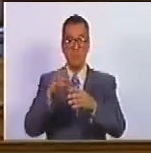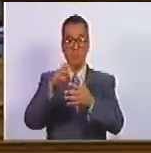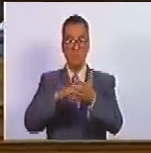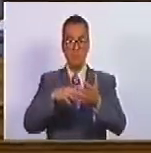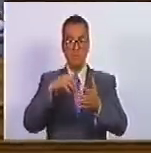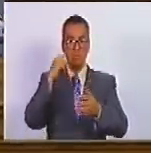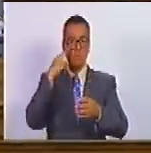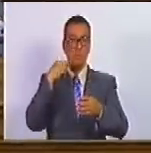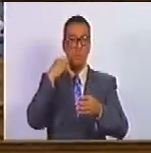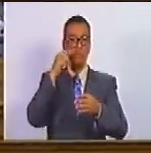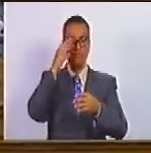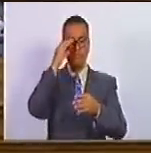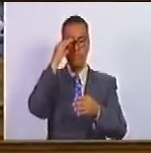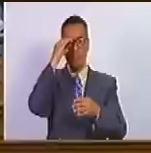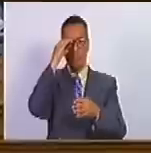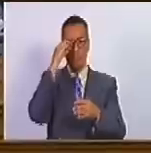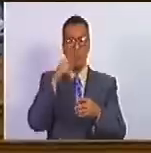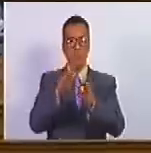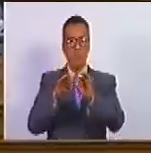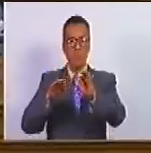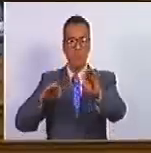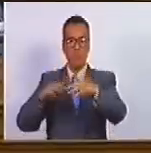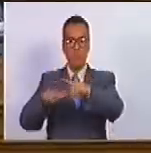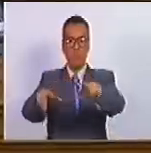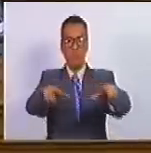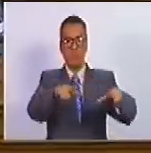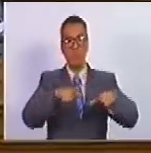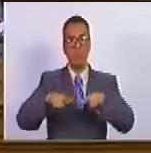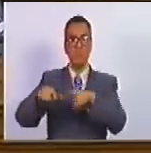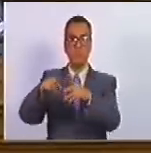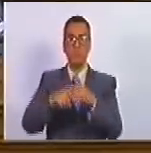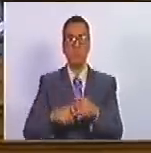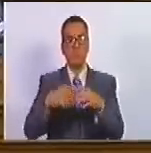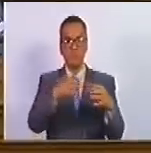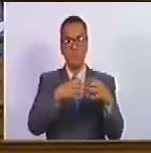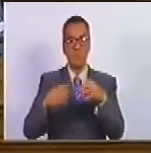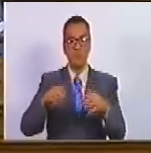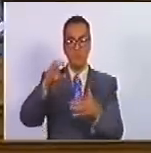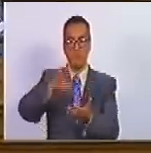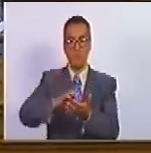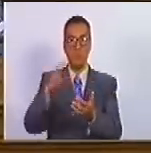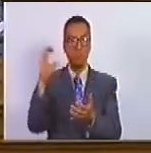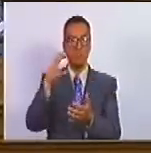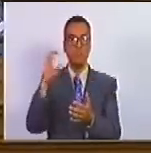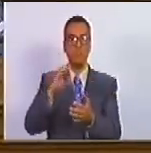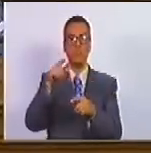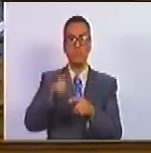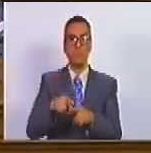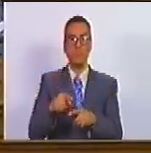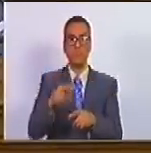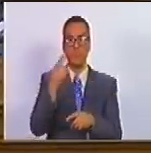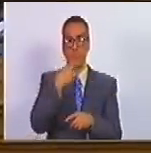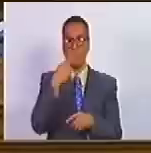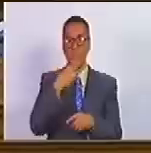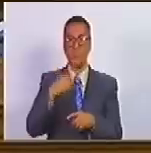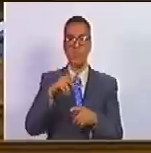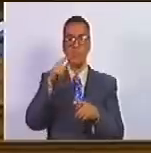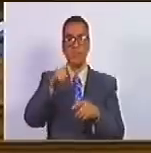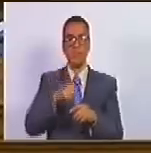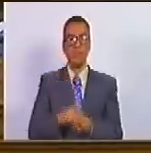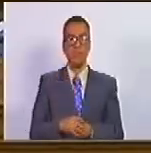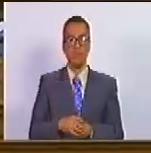afrodescendiente como a lo largo y ancho de toda la combativa ciudad de Caracas, La Roja, Caracas la